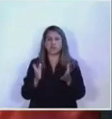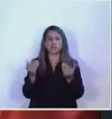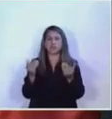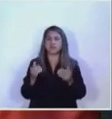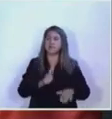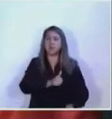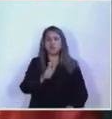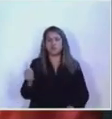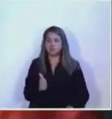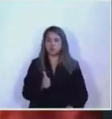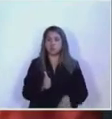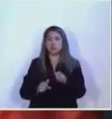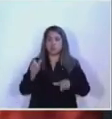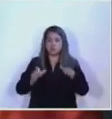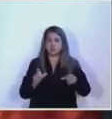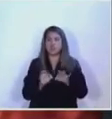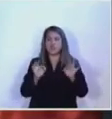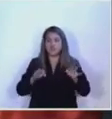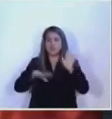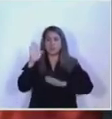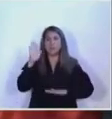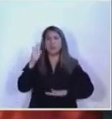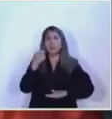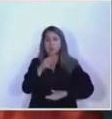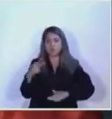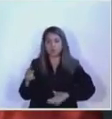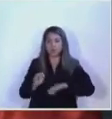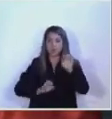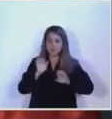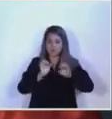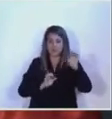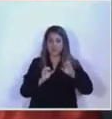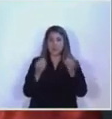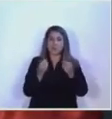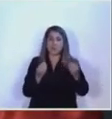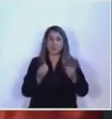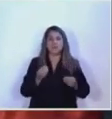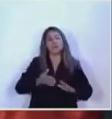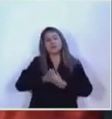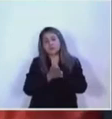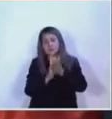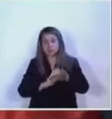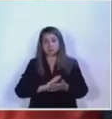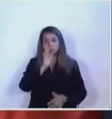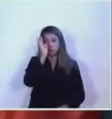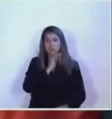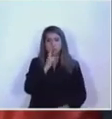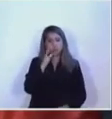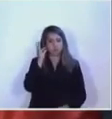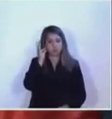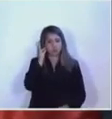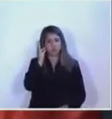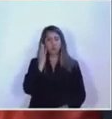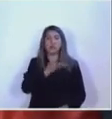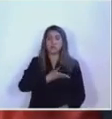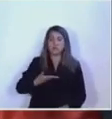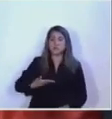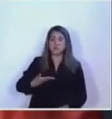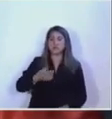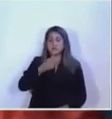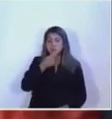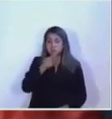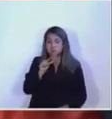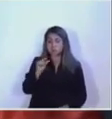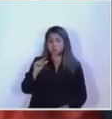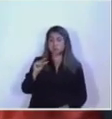de la gente y en especial de ustedes, los empresarios, y por cierto, de todos los y las trabajadoras. El presidente electo en la segunda